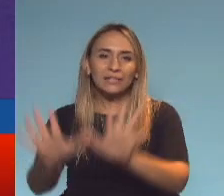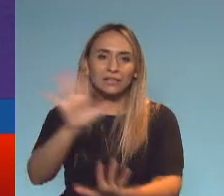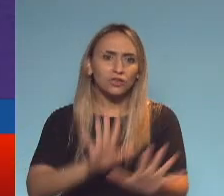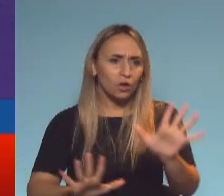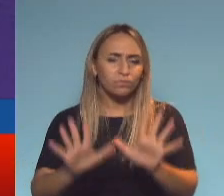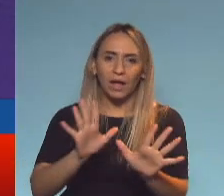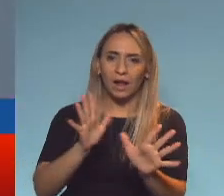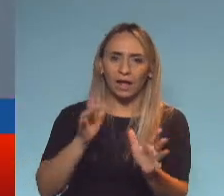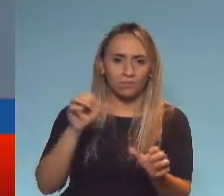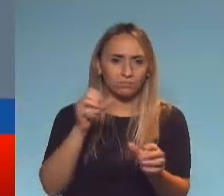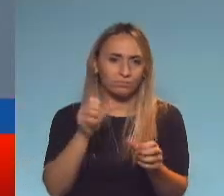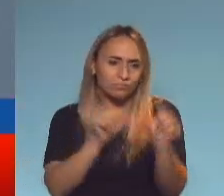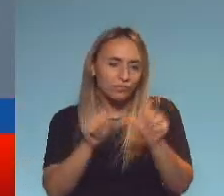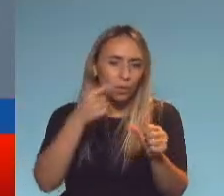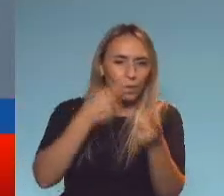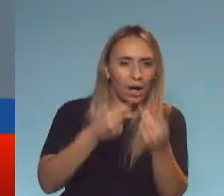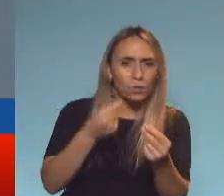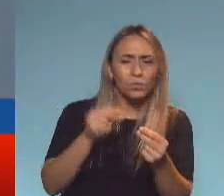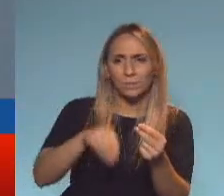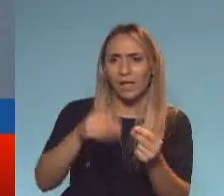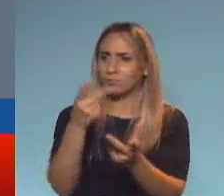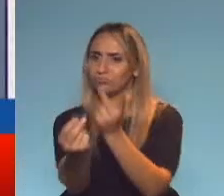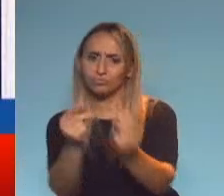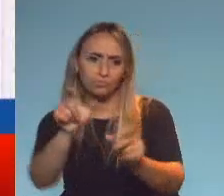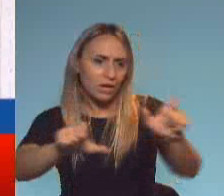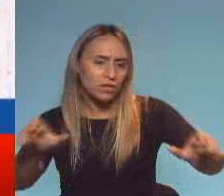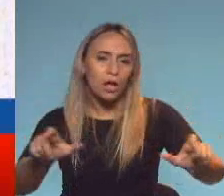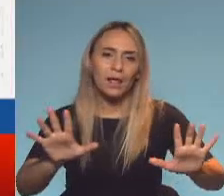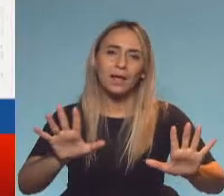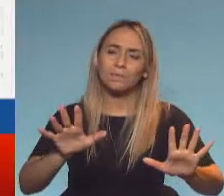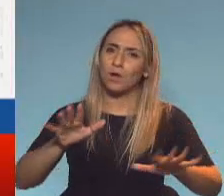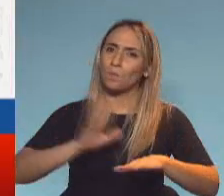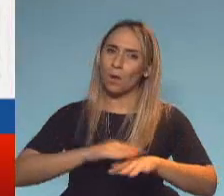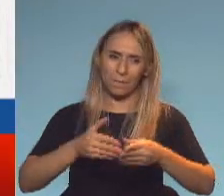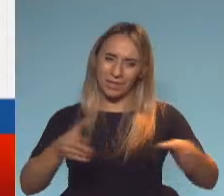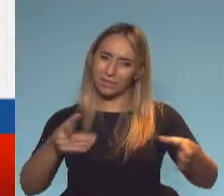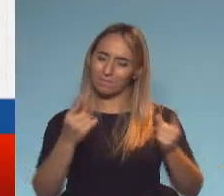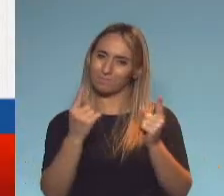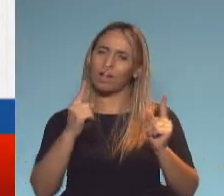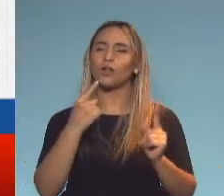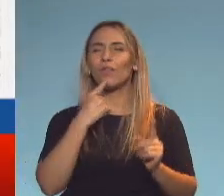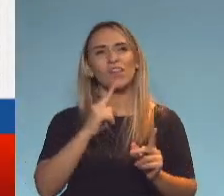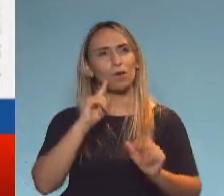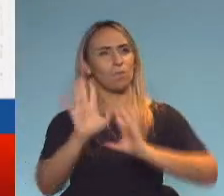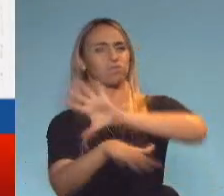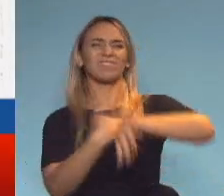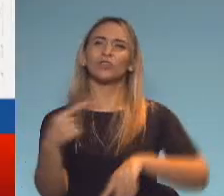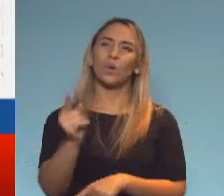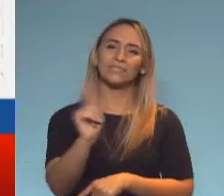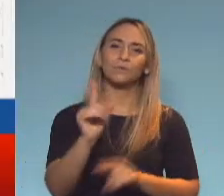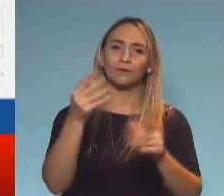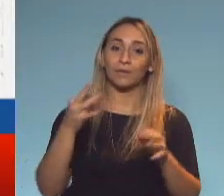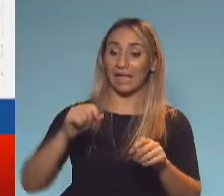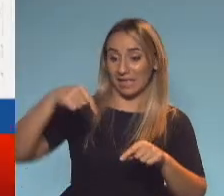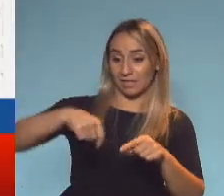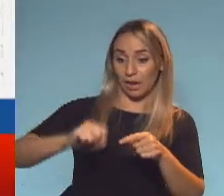también, no diría convulsionado, porque no es esa la palabra, pero raro para la isla. ¿Por qué? Porque es la primera semana